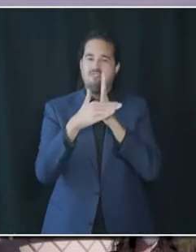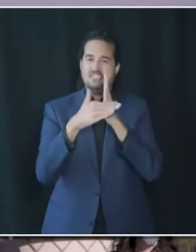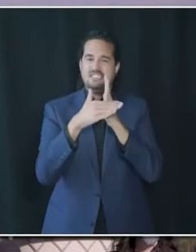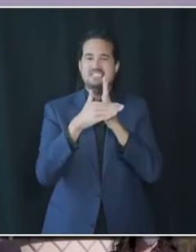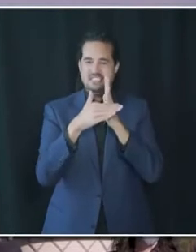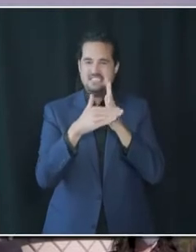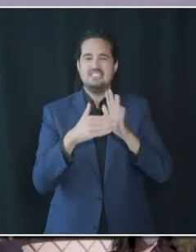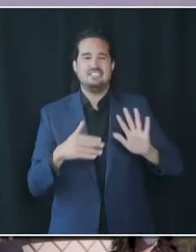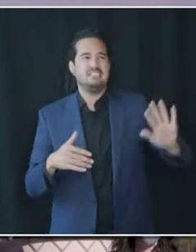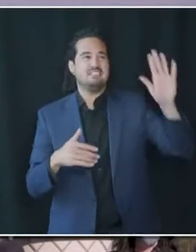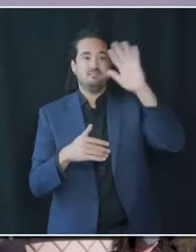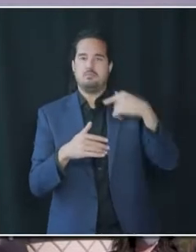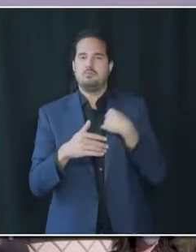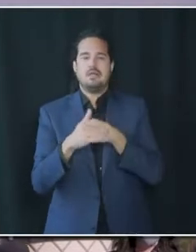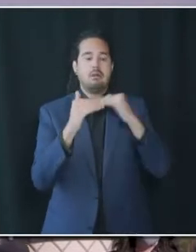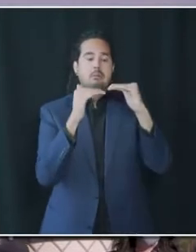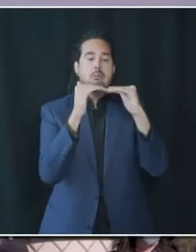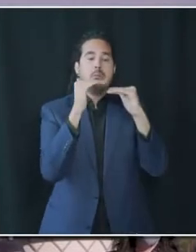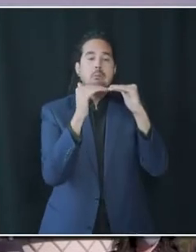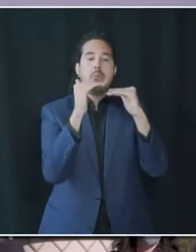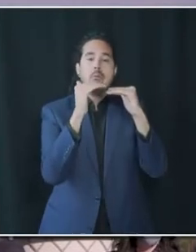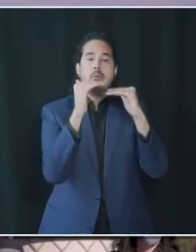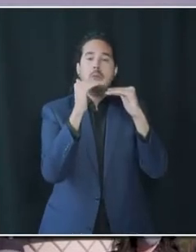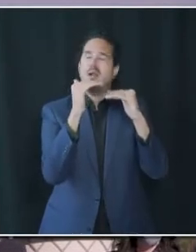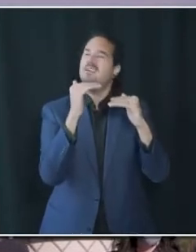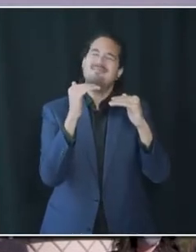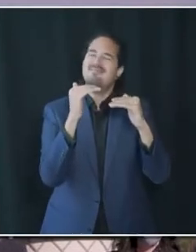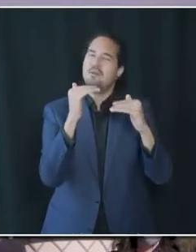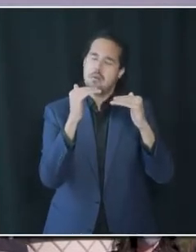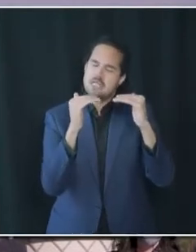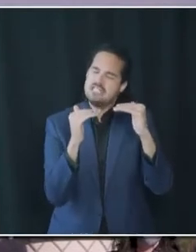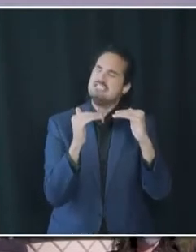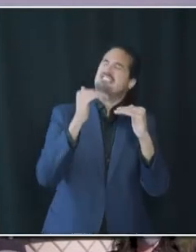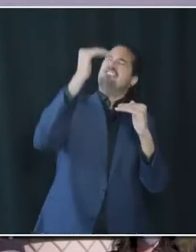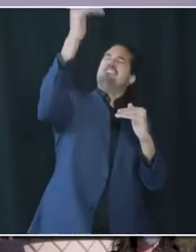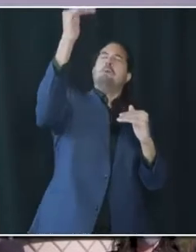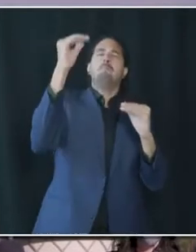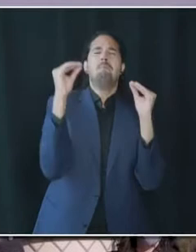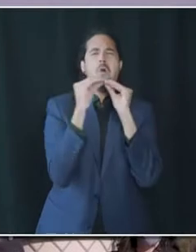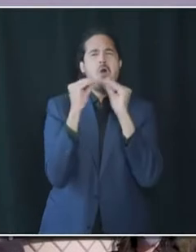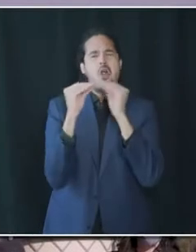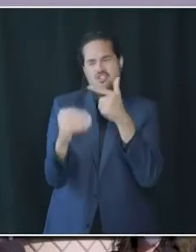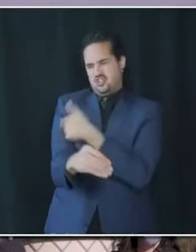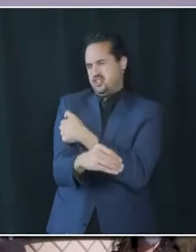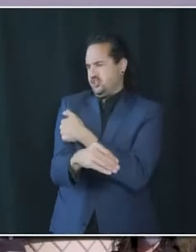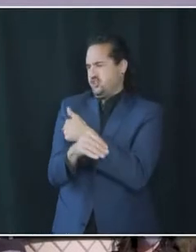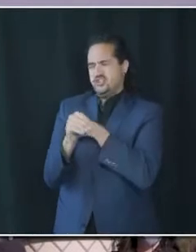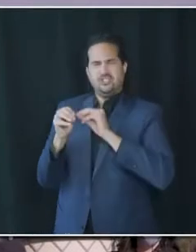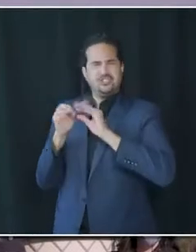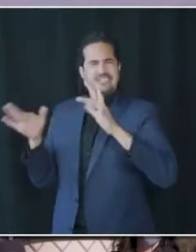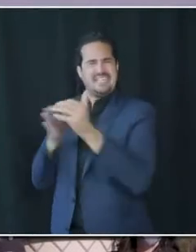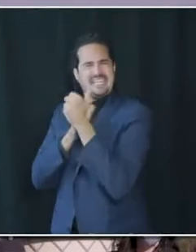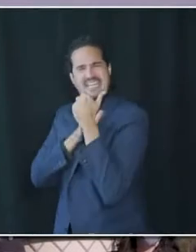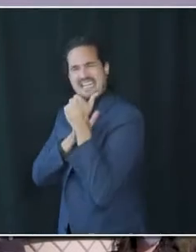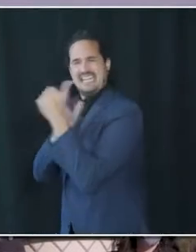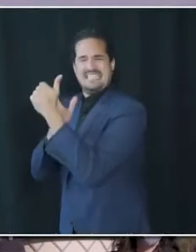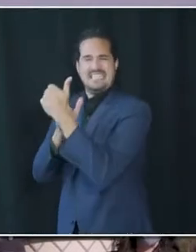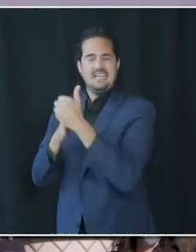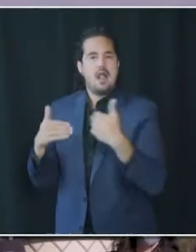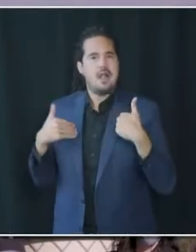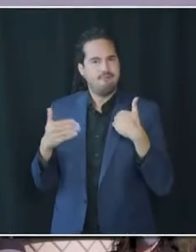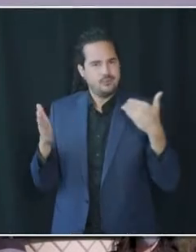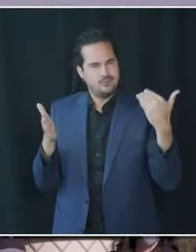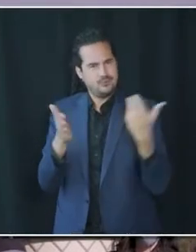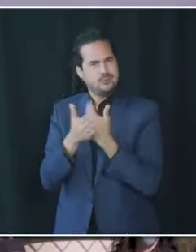dirección apropiada no queremos ser promedio queremos ser mejores y hacer mejor tenemos un nuevo enfoque tenemos un nuevo